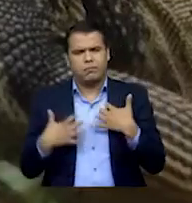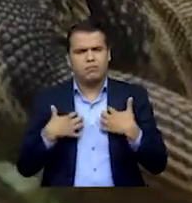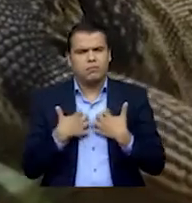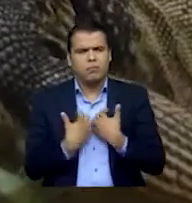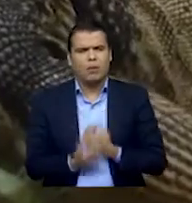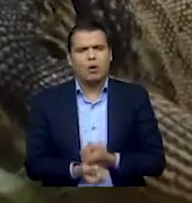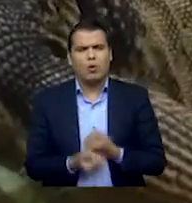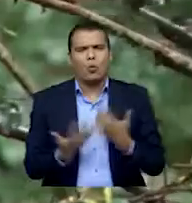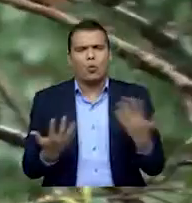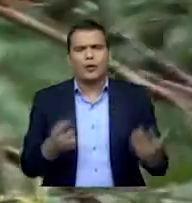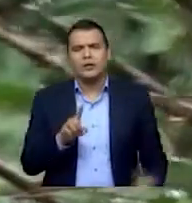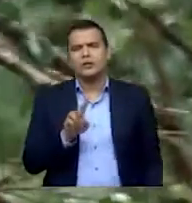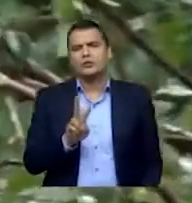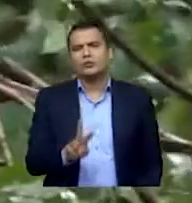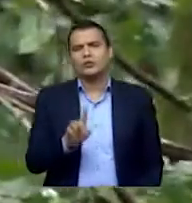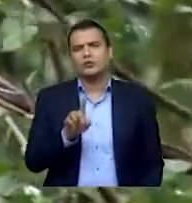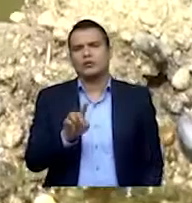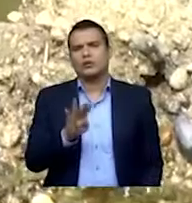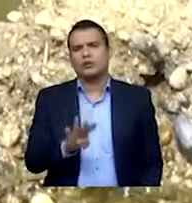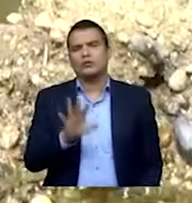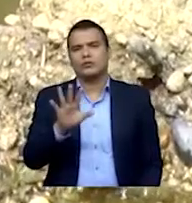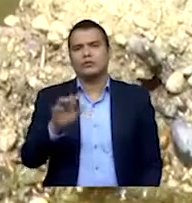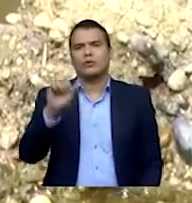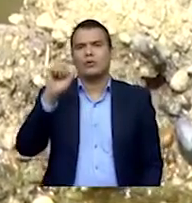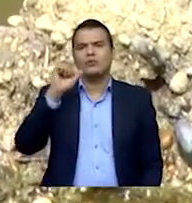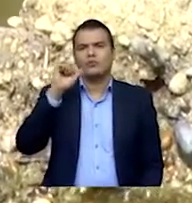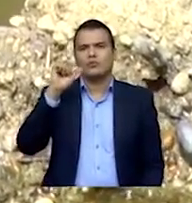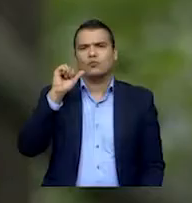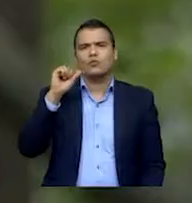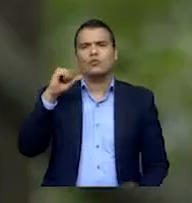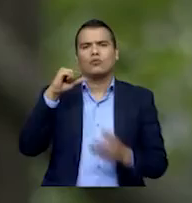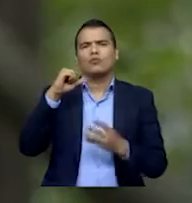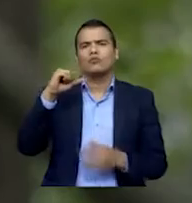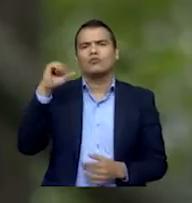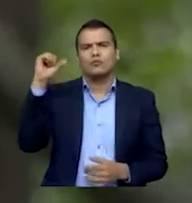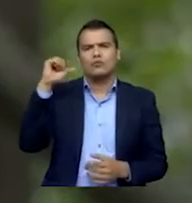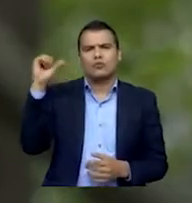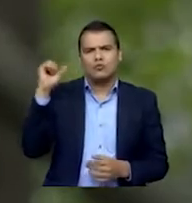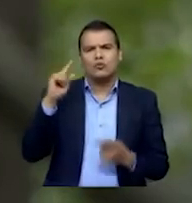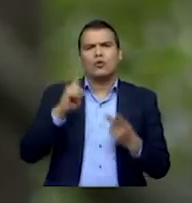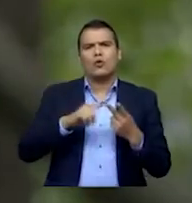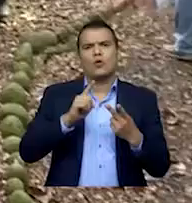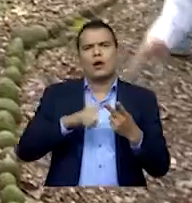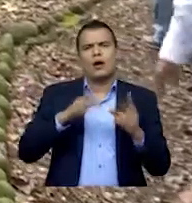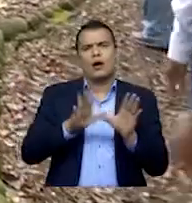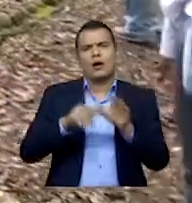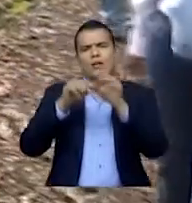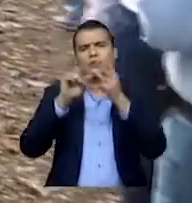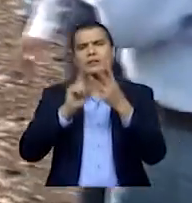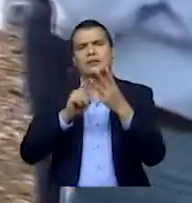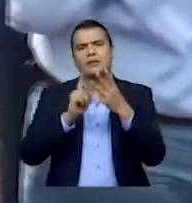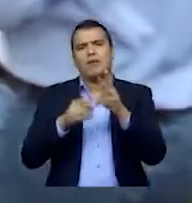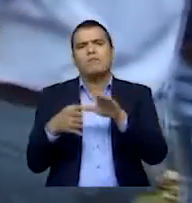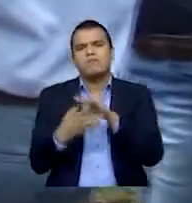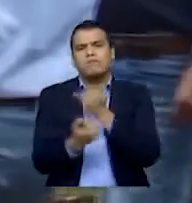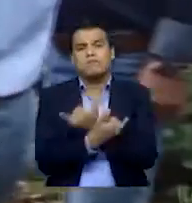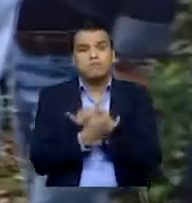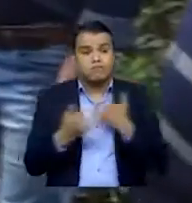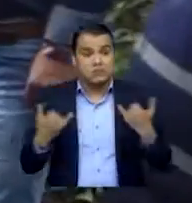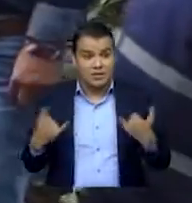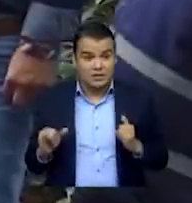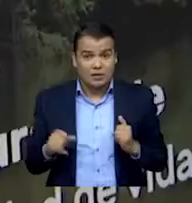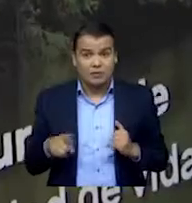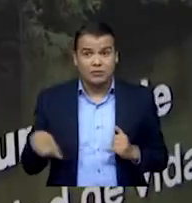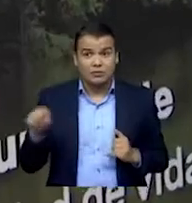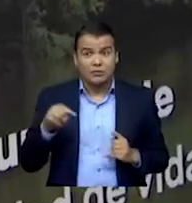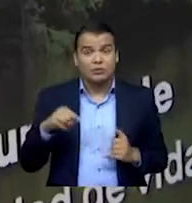de 214 pies entre mamíferos aves y peces que están al servicio de todos los caleños quiero invitar a todos los caleños a que